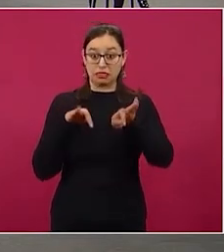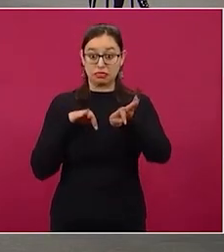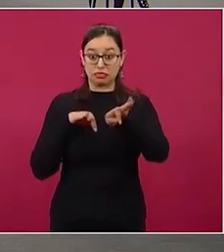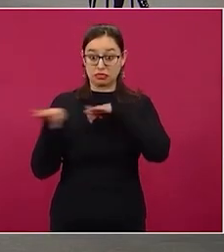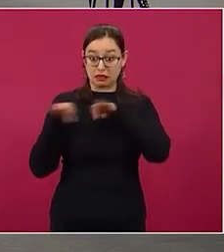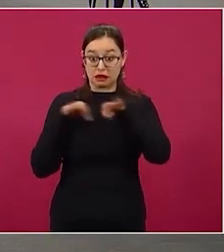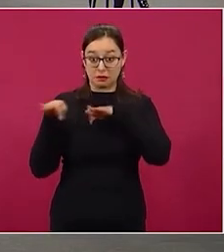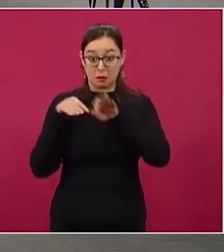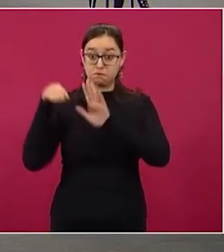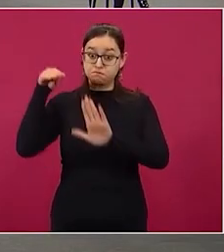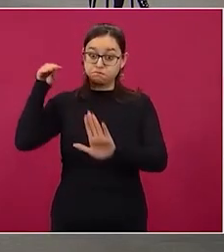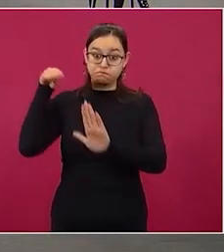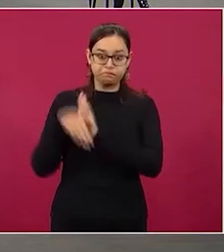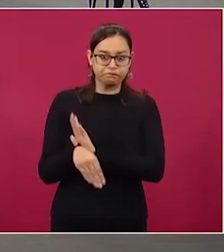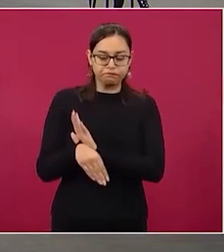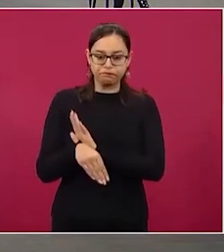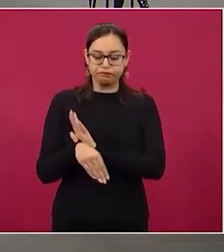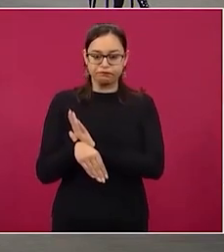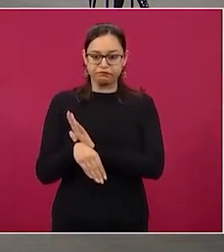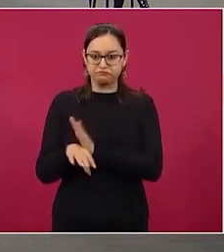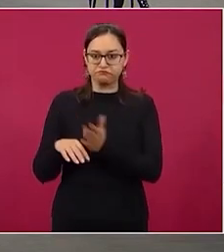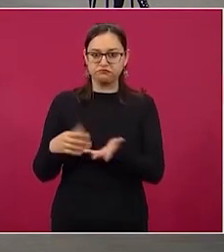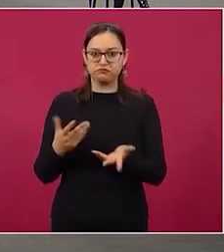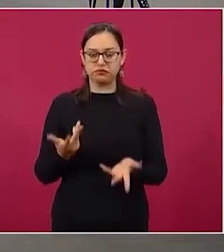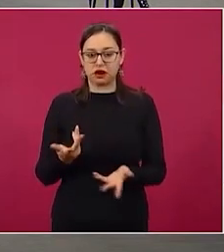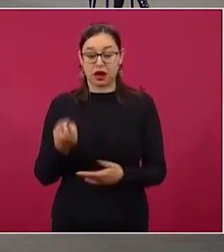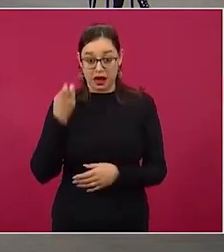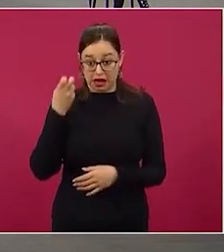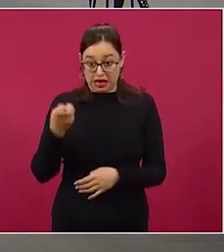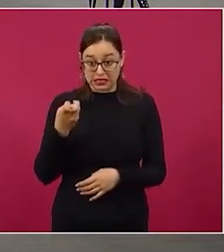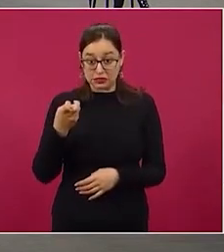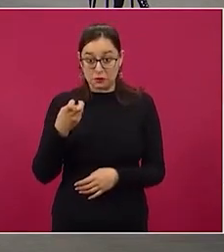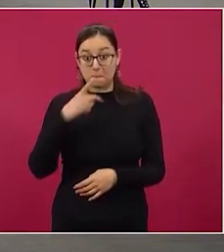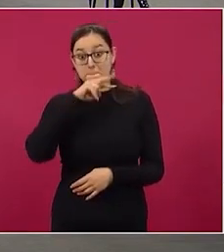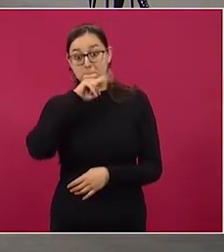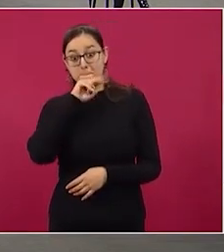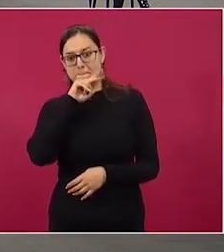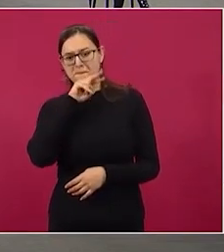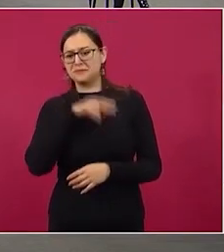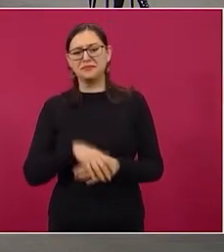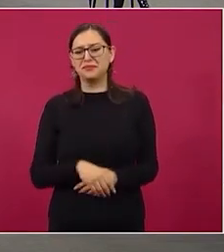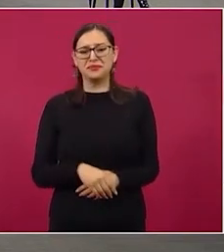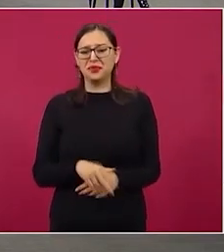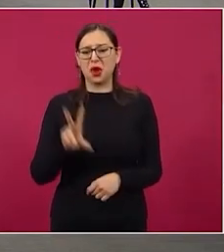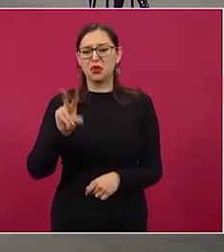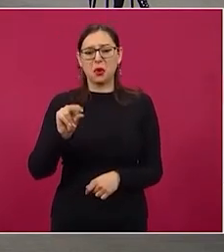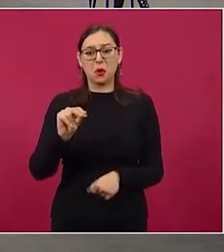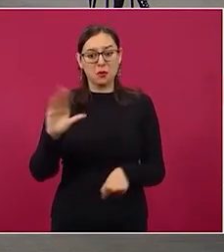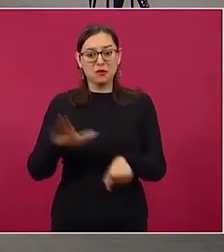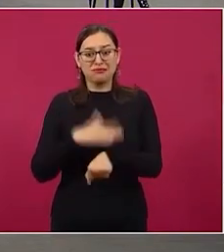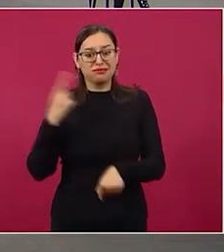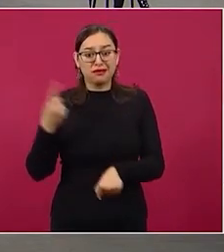el empleo. No, es una práctica para no pagar